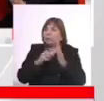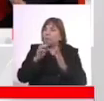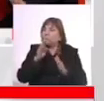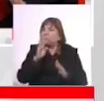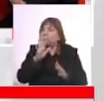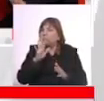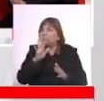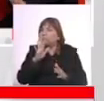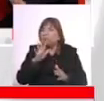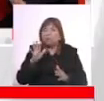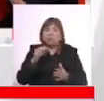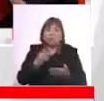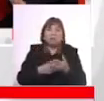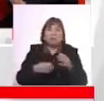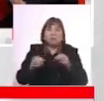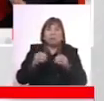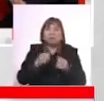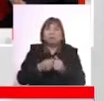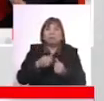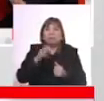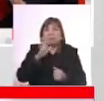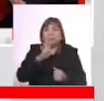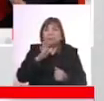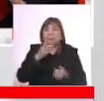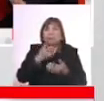artículo 5 del decreto de urgencia